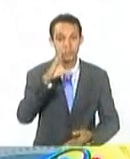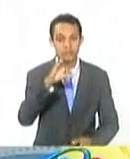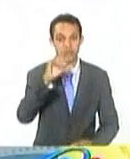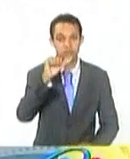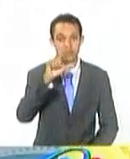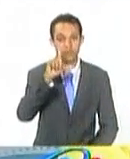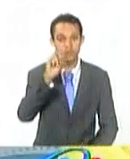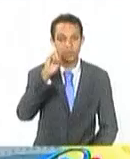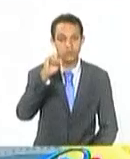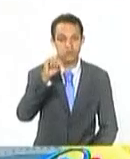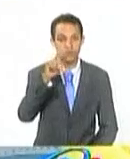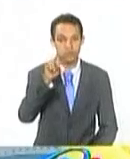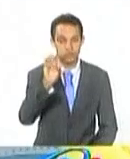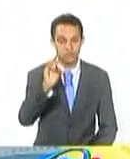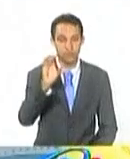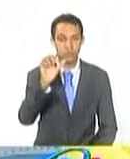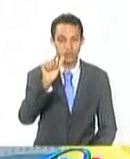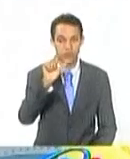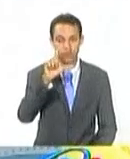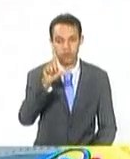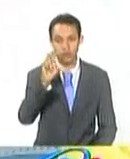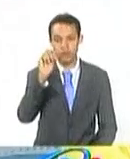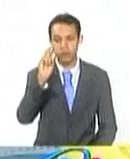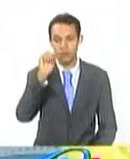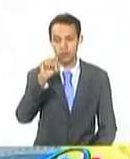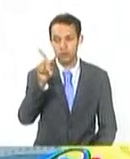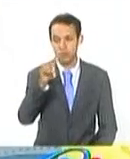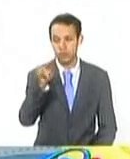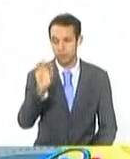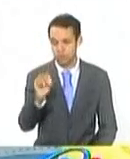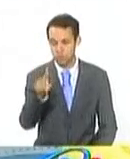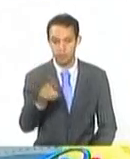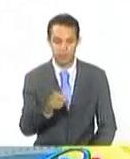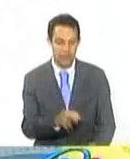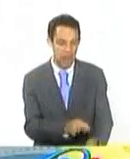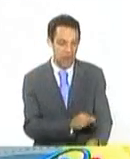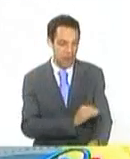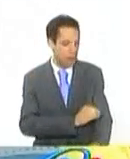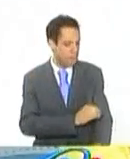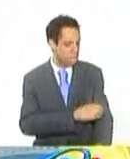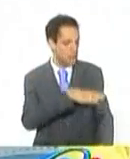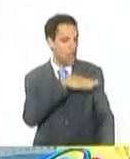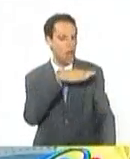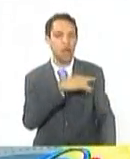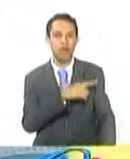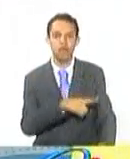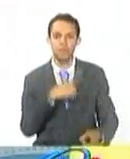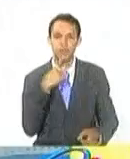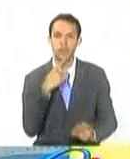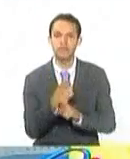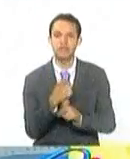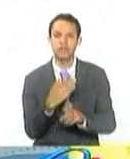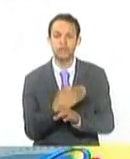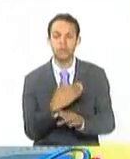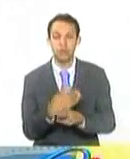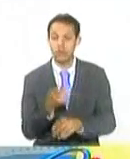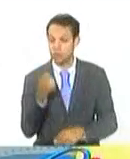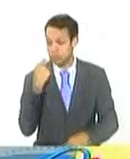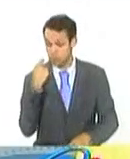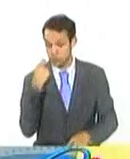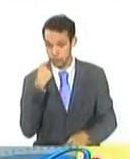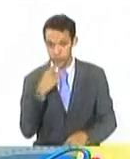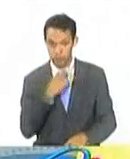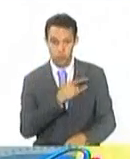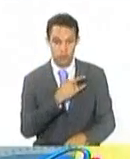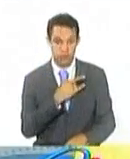una cosa el tema de los del colesterol y triglicérido a mí me preocupó mucho porque en estos día hablábamos con unos estudiantes